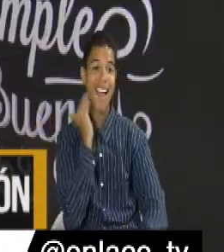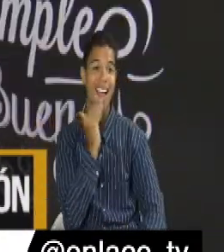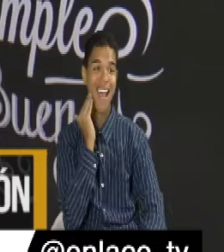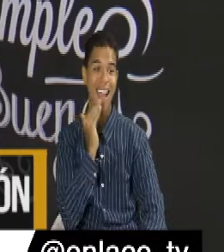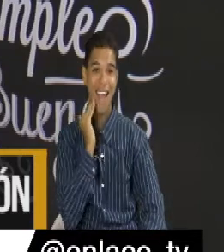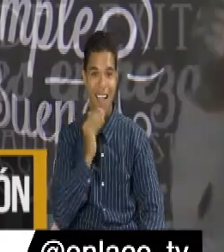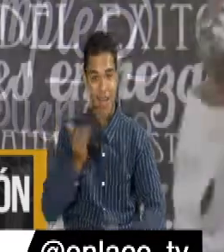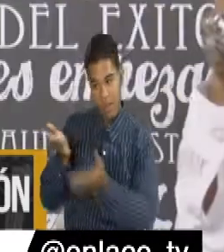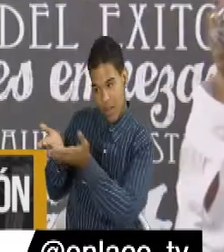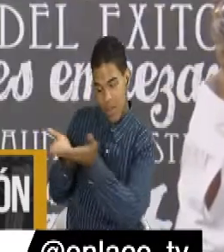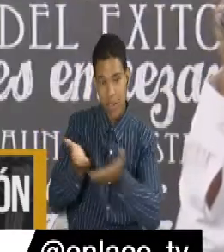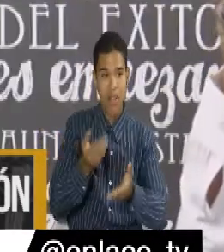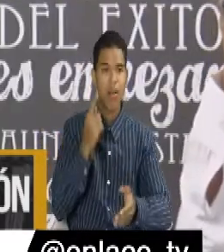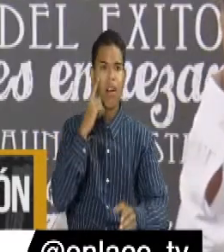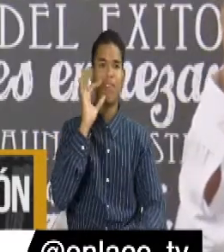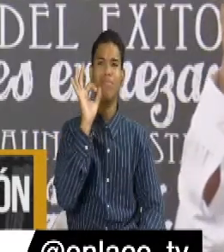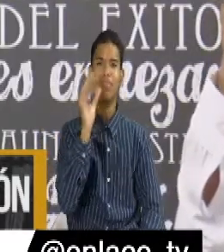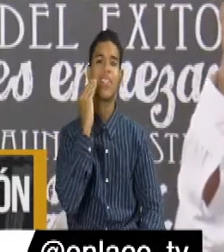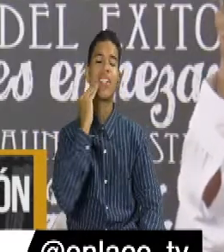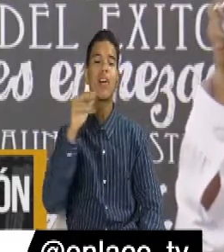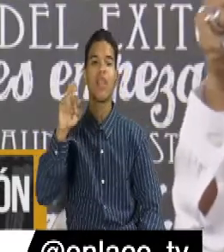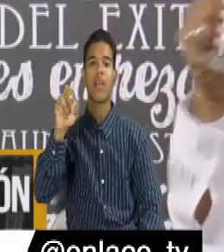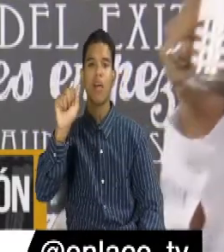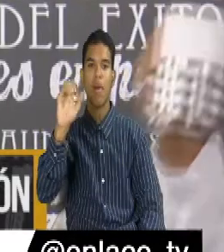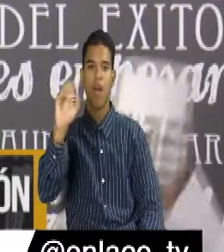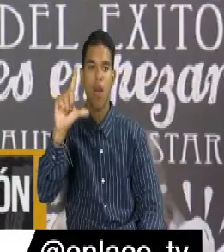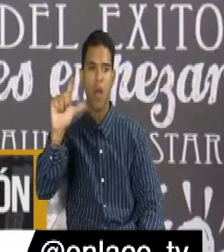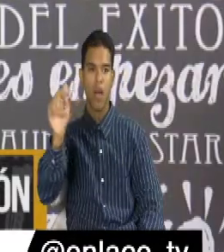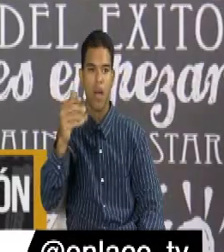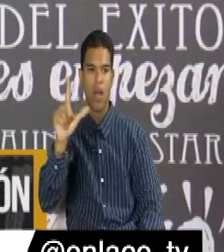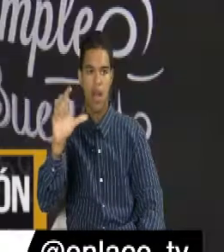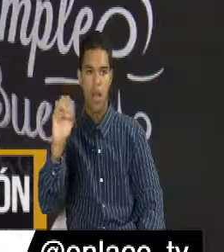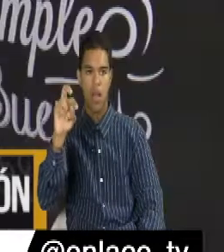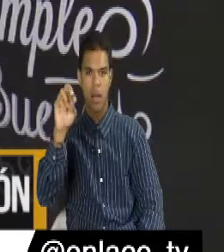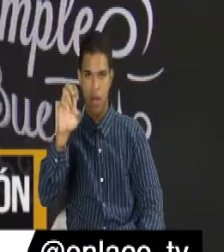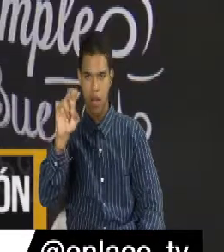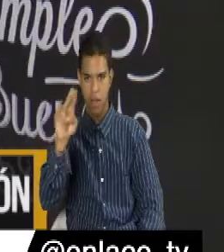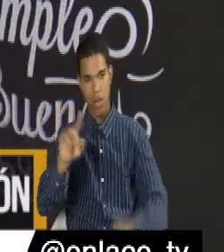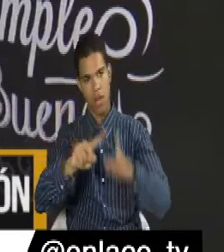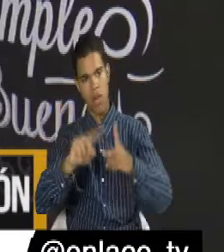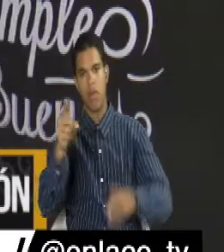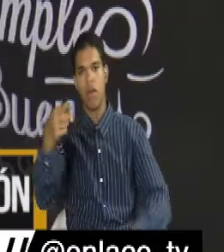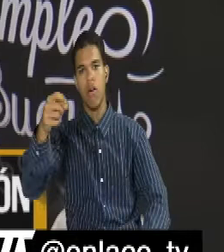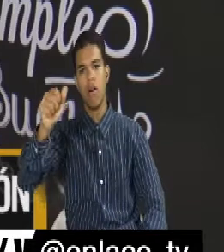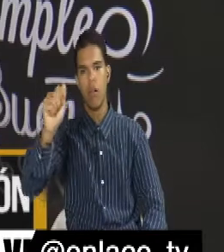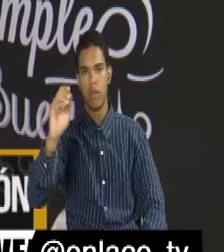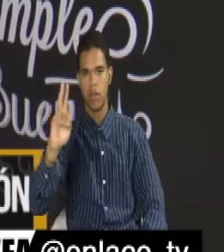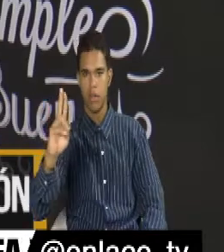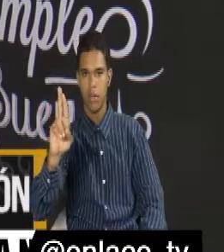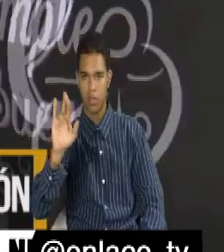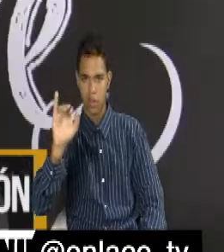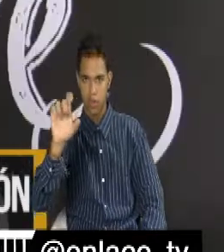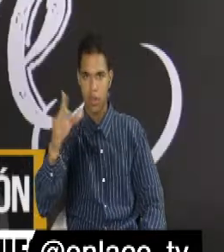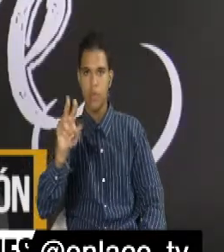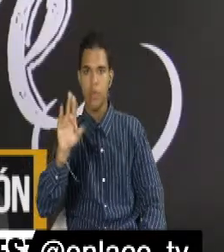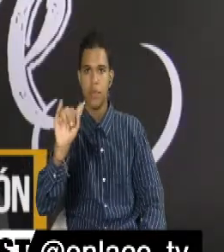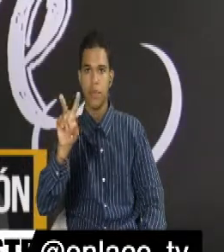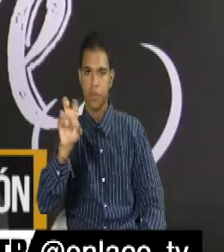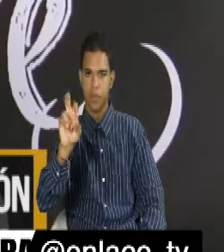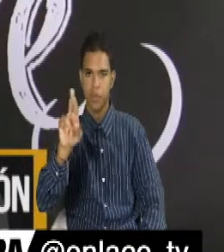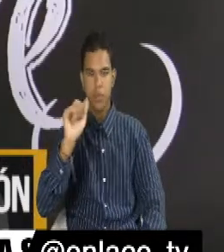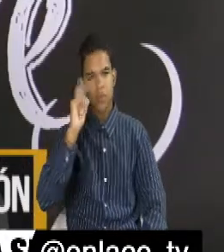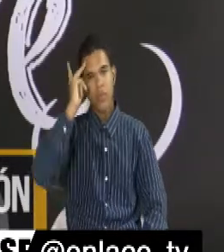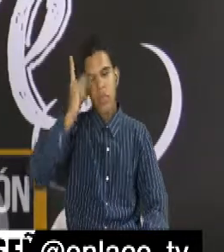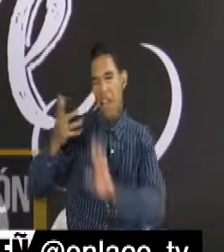una de las mejores, Paola López, y nuestro productor es Gabriel Rivera. En este espacio se mostrarán historias para constatar que sí es posible